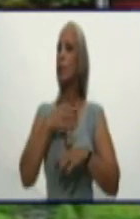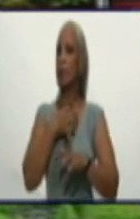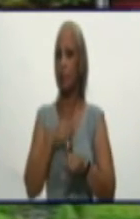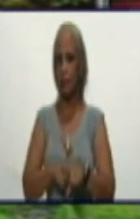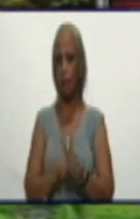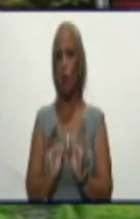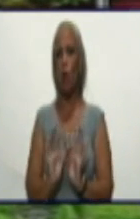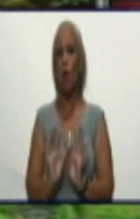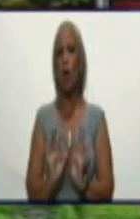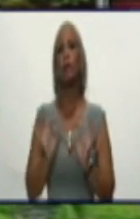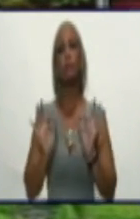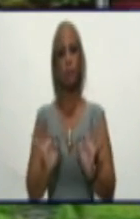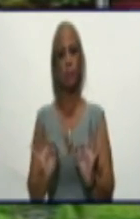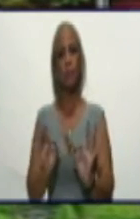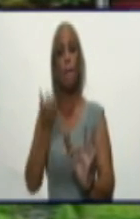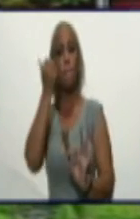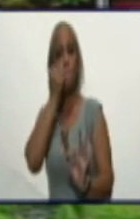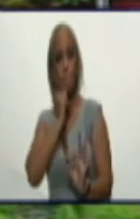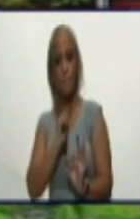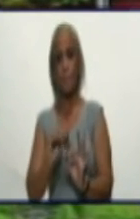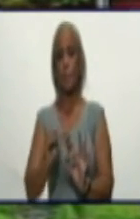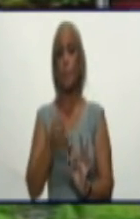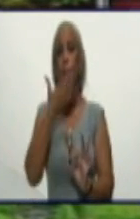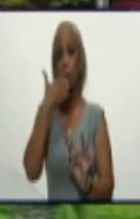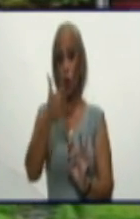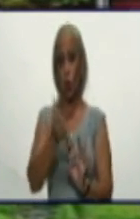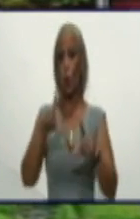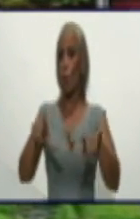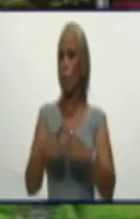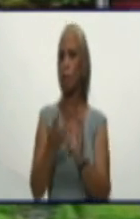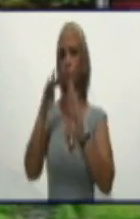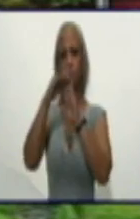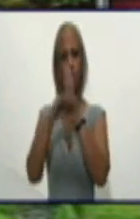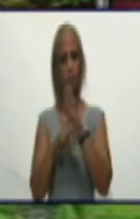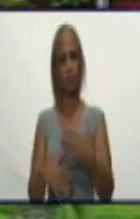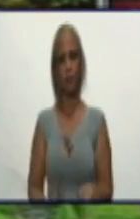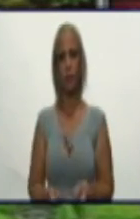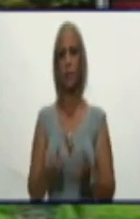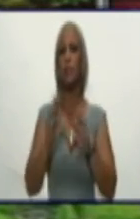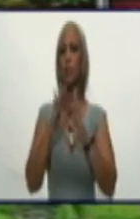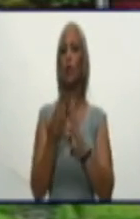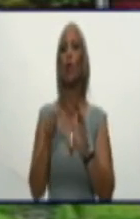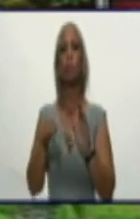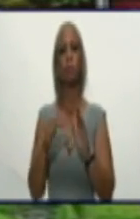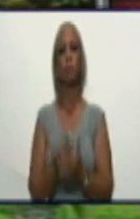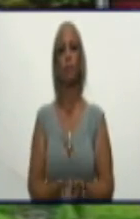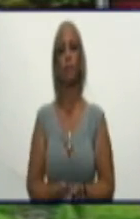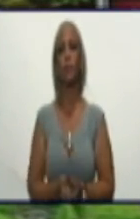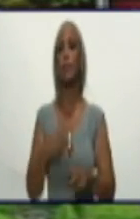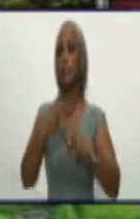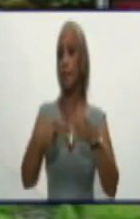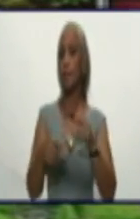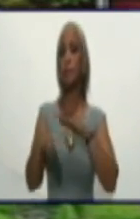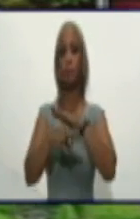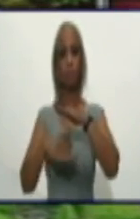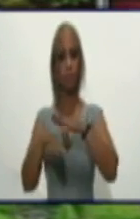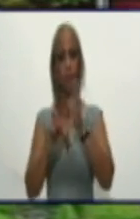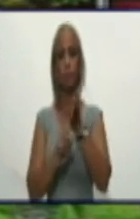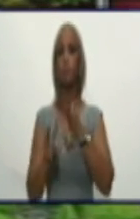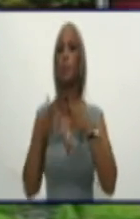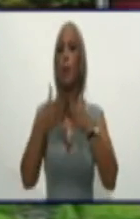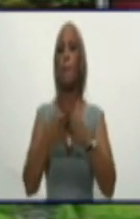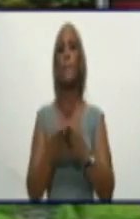decía, ser nosotros más agresivos también con el cumplimiento de las medidas que se implementan en el territorio para enfrentar